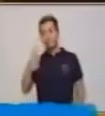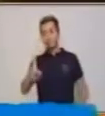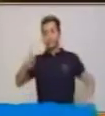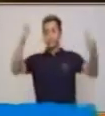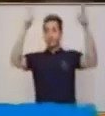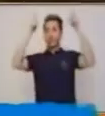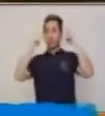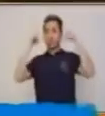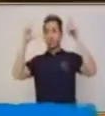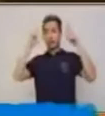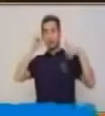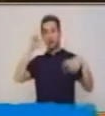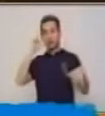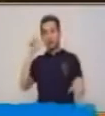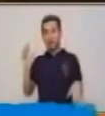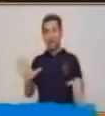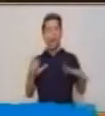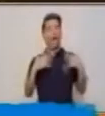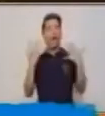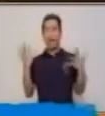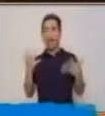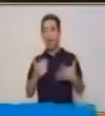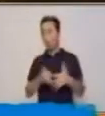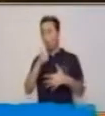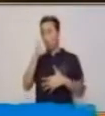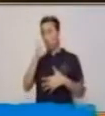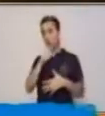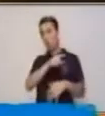esto.